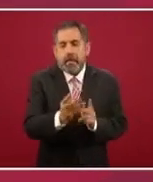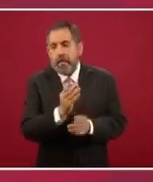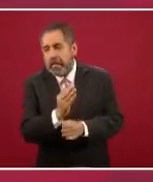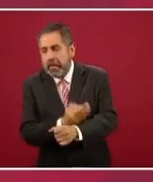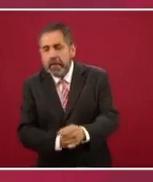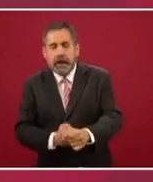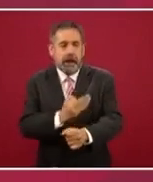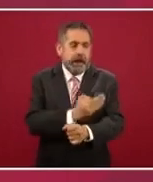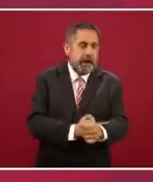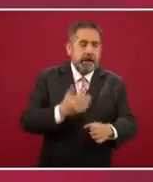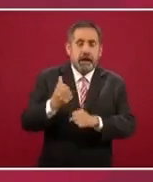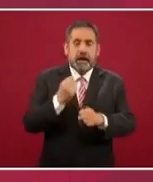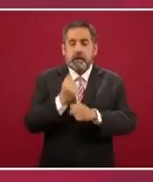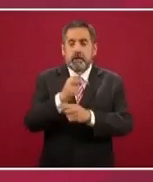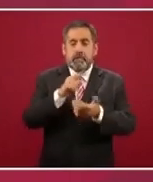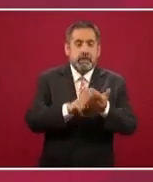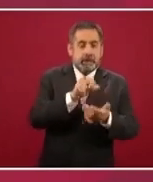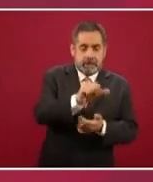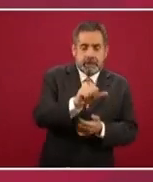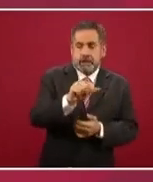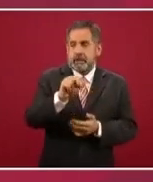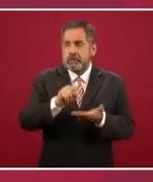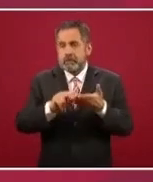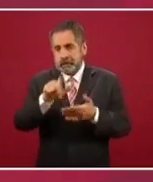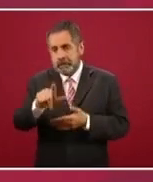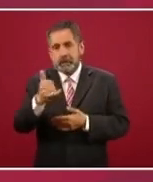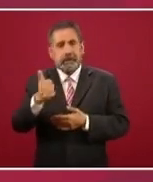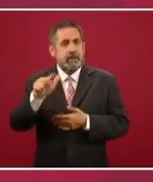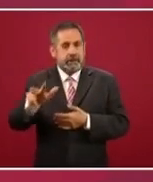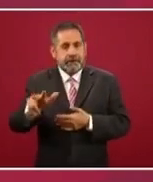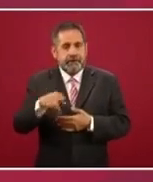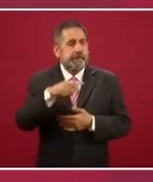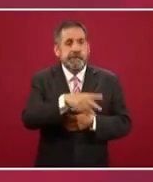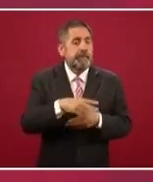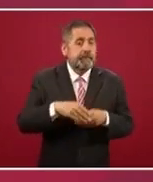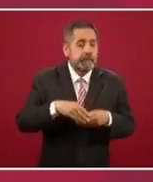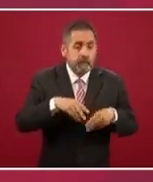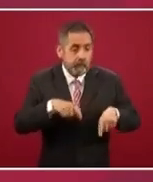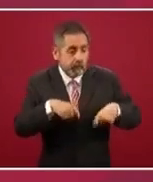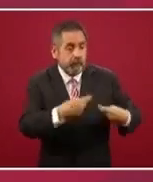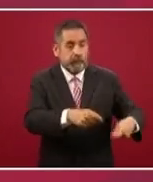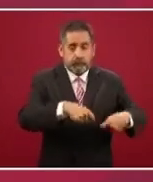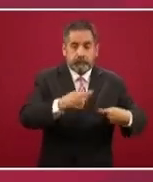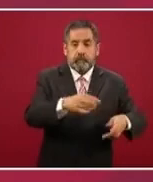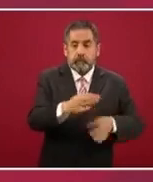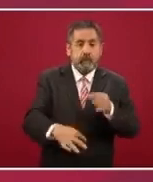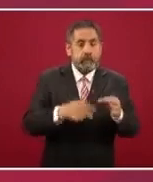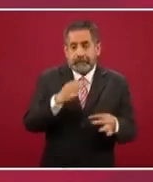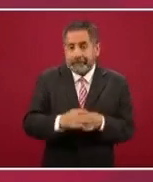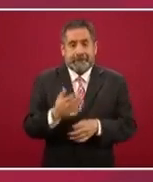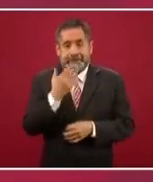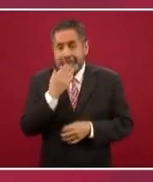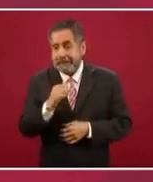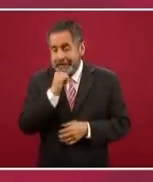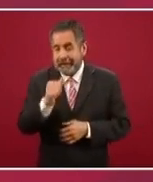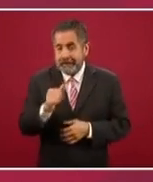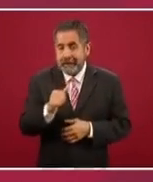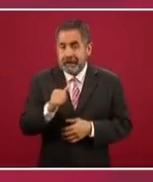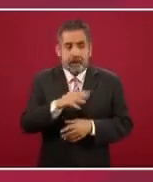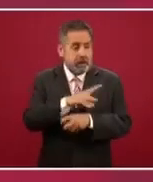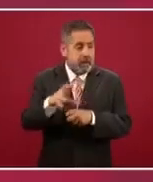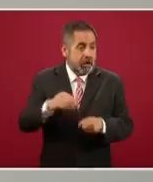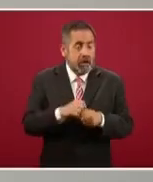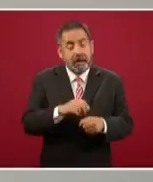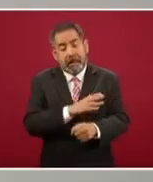en 2016, 17 y 18, no entregó el último embarque, además de que todos los embarques previos